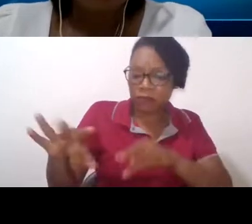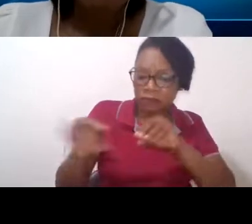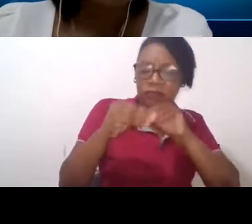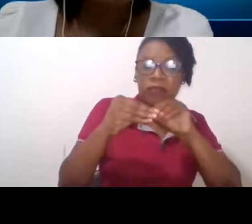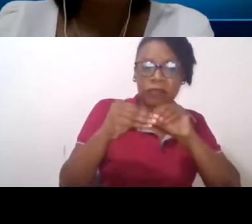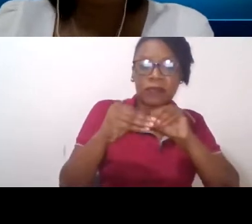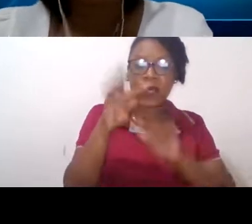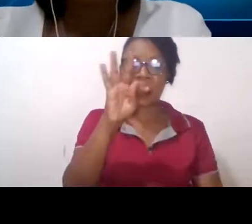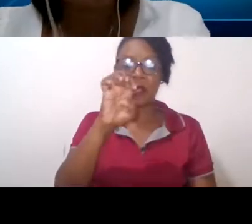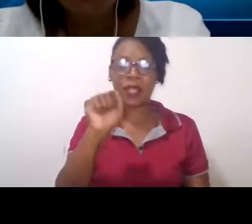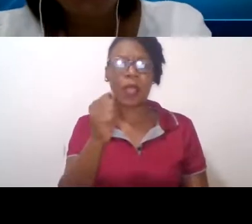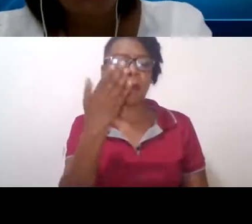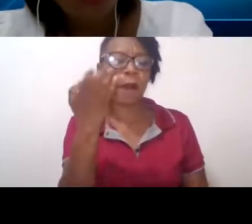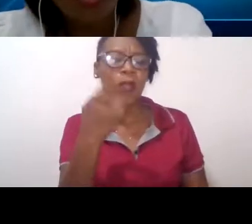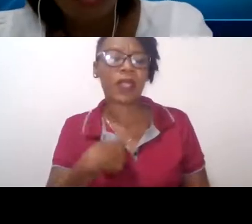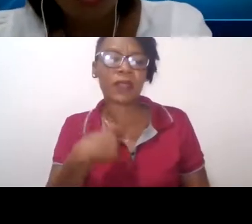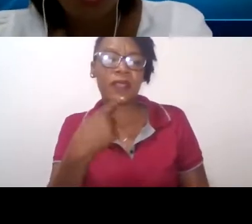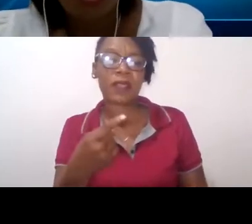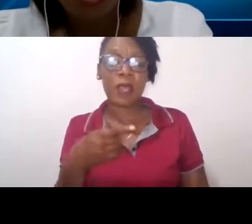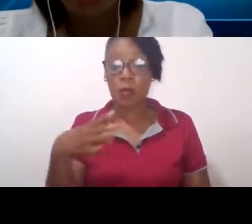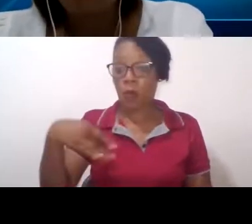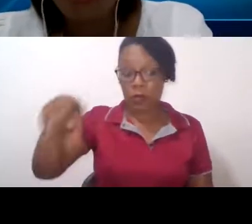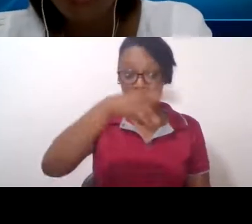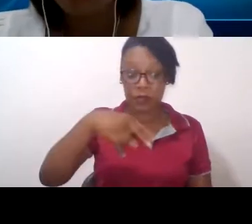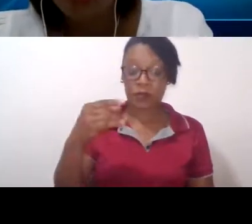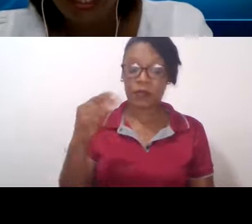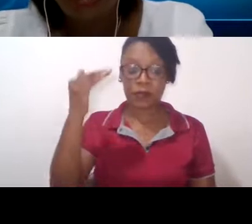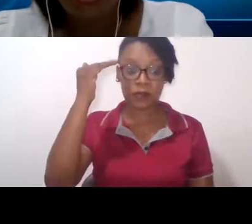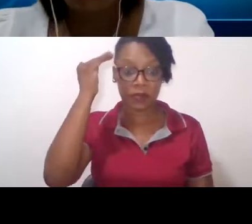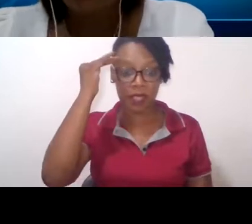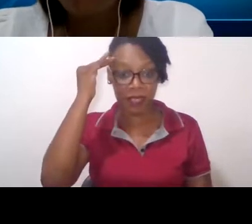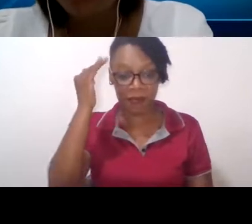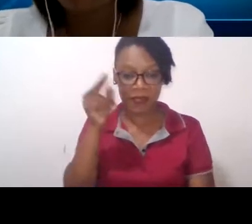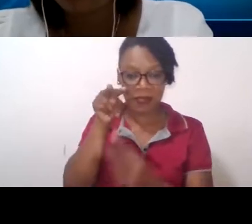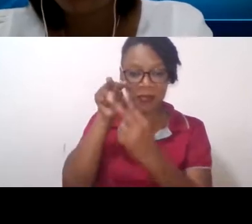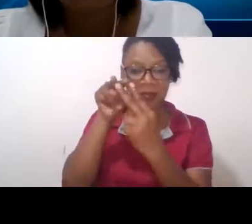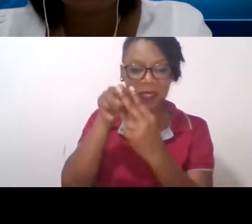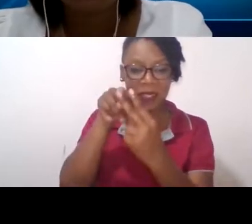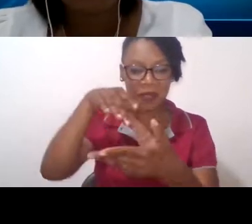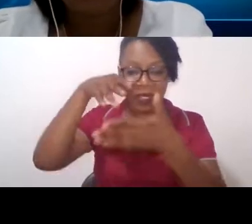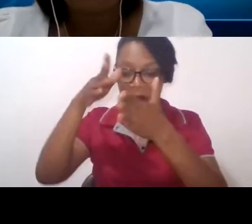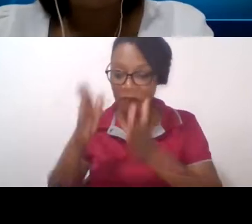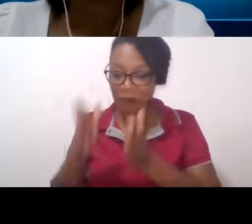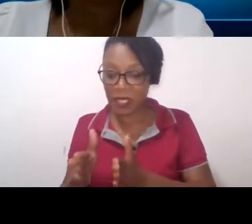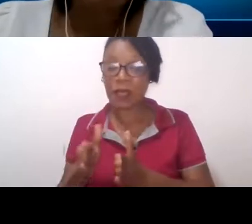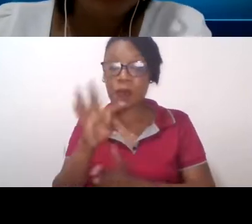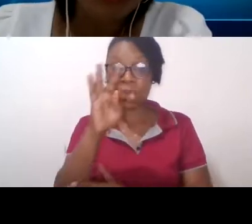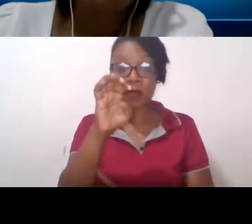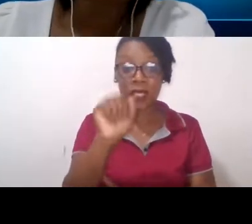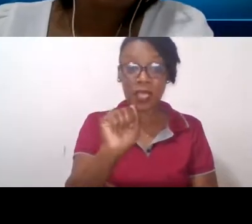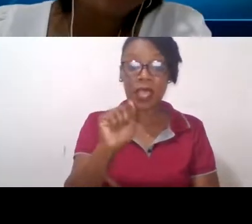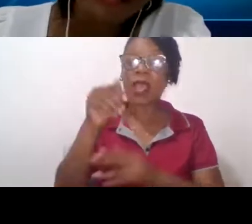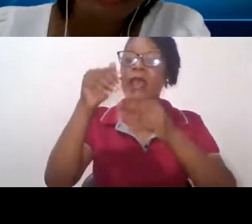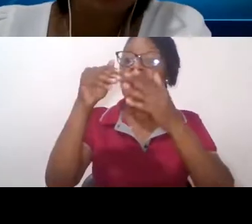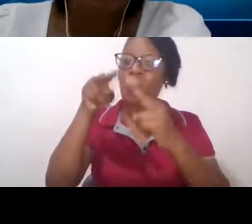hincapié? Porque cuando nosotros conocemos a un estudiante, a una persona estudiante con TEA, estamos